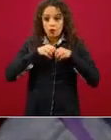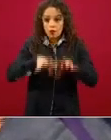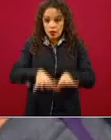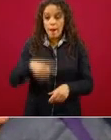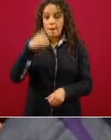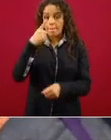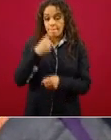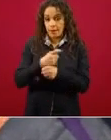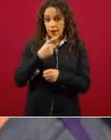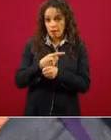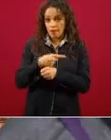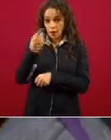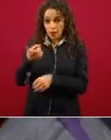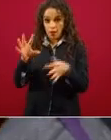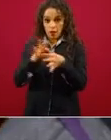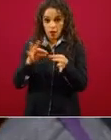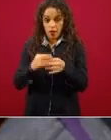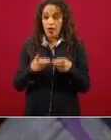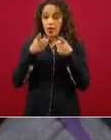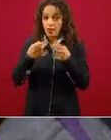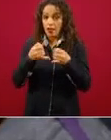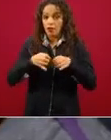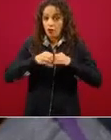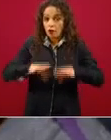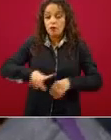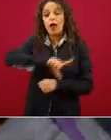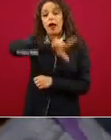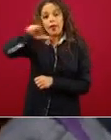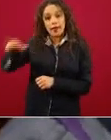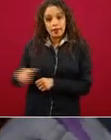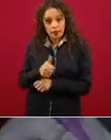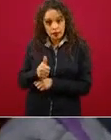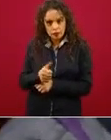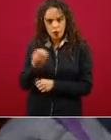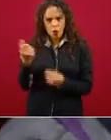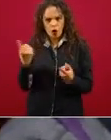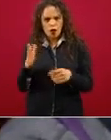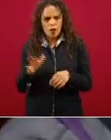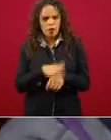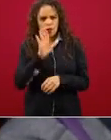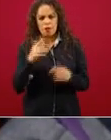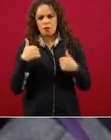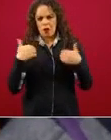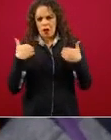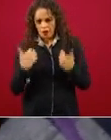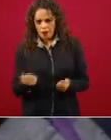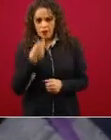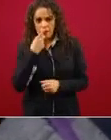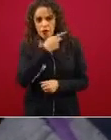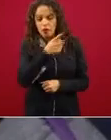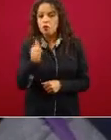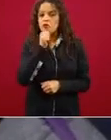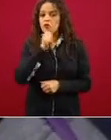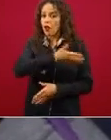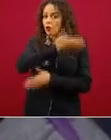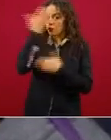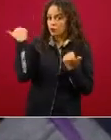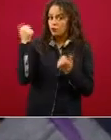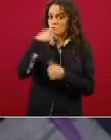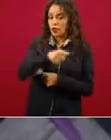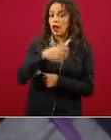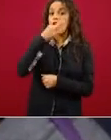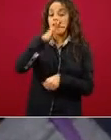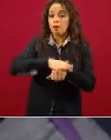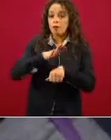¿Esto significa que no se les había dado a conocer? ¿O ellos no sabían que si solo tenían un indicador en rojo, iban a estar en rojo? Segunda pregunta,